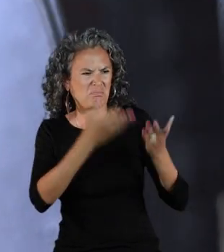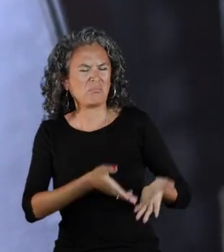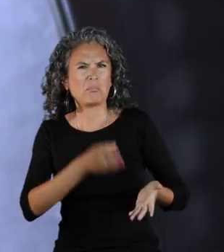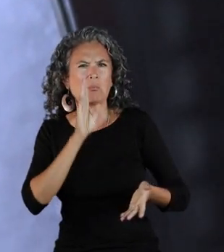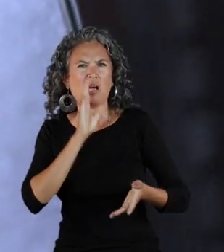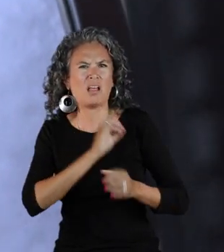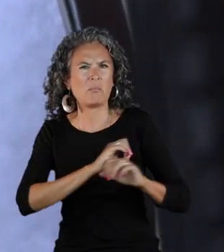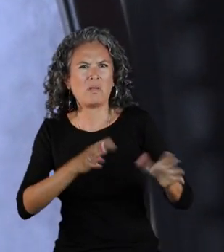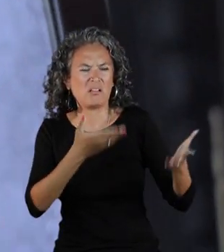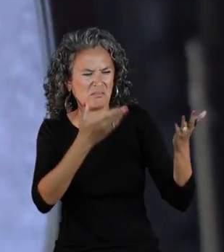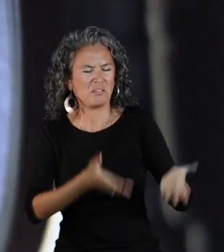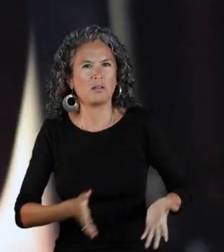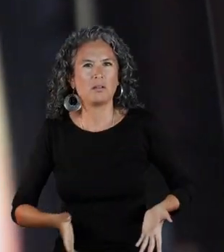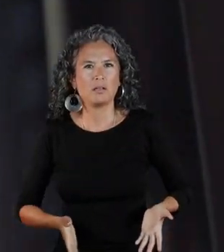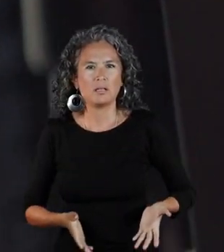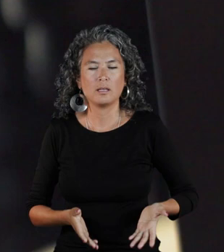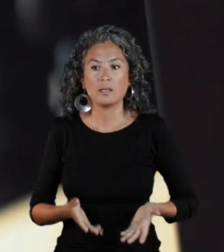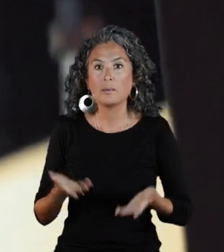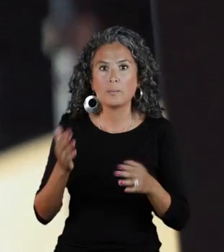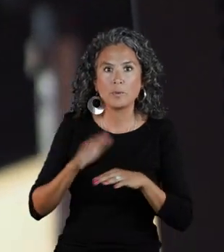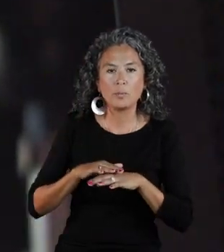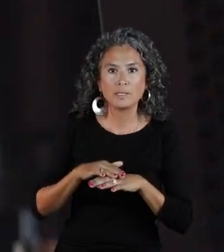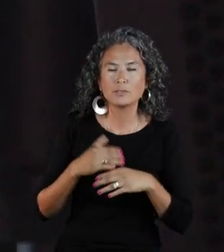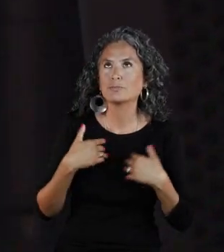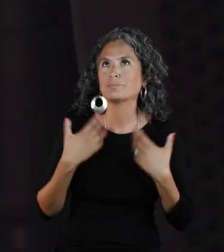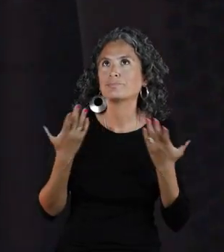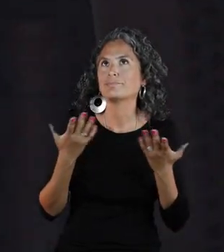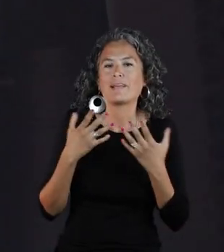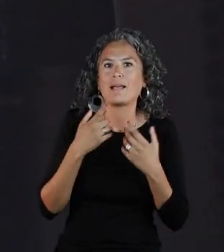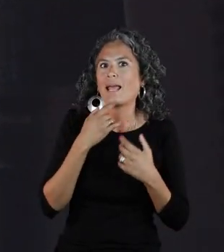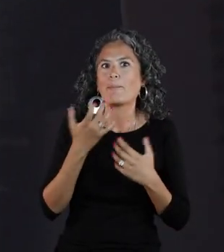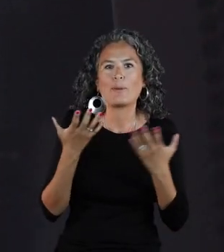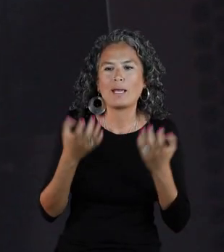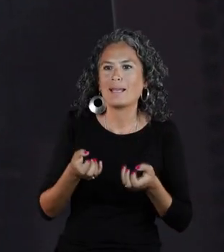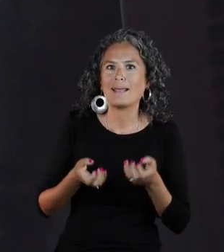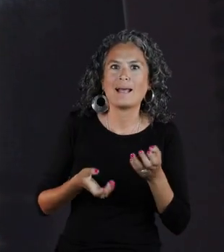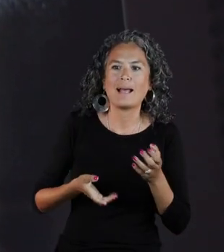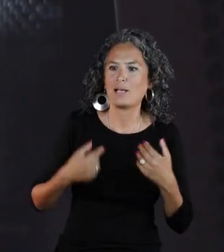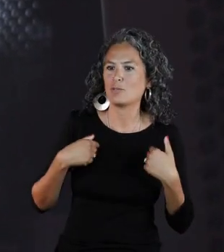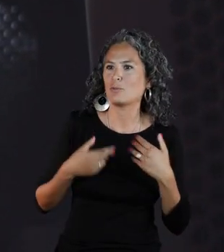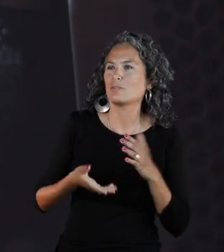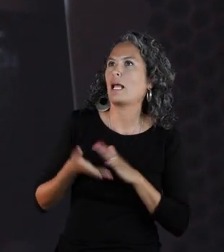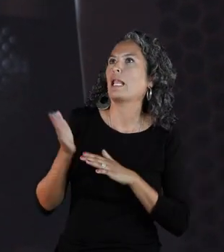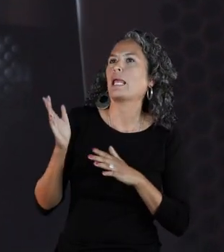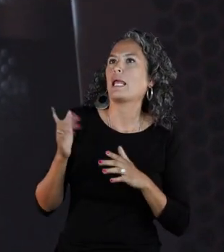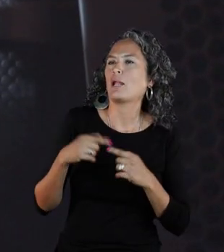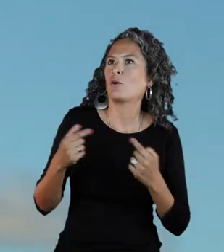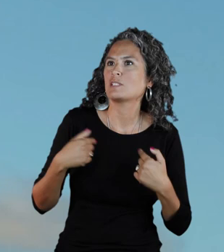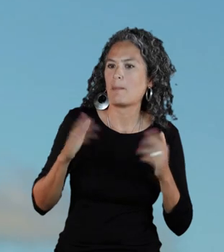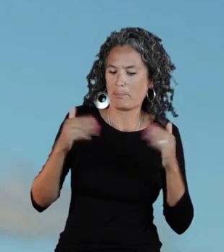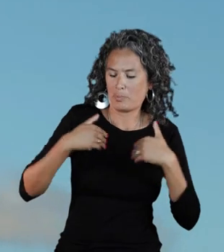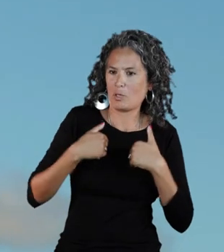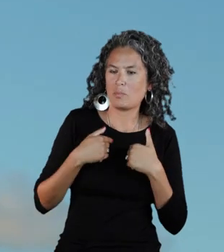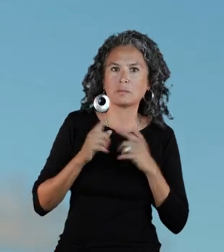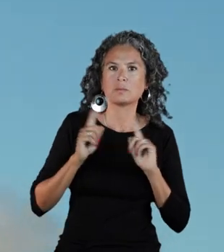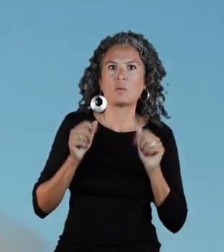mala madre que sos. Si en algún momento yo quería tener ese espacio para mí. Yo